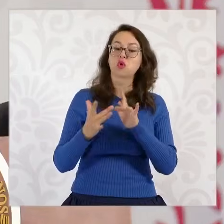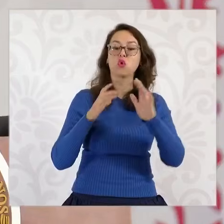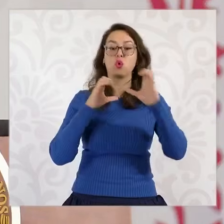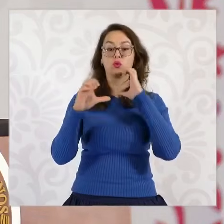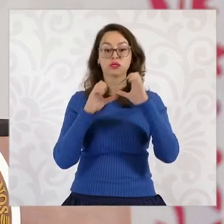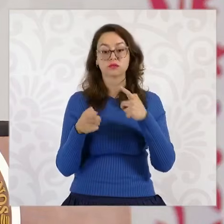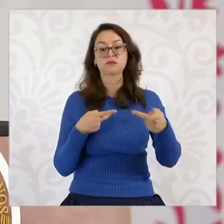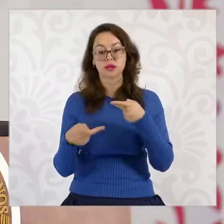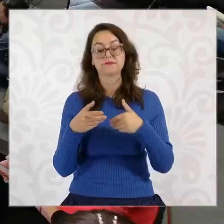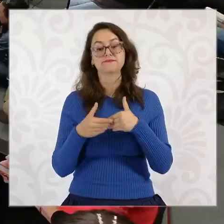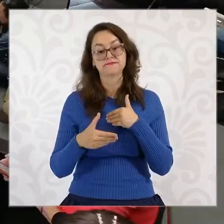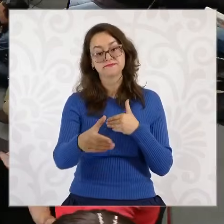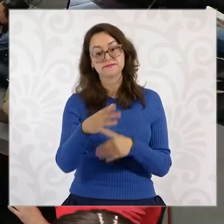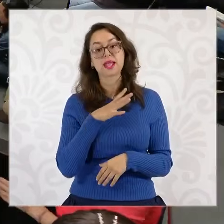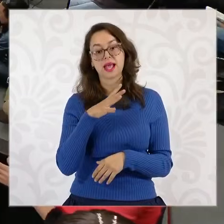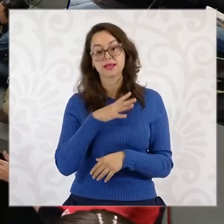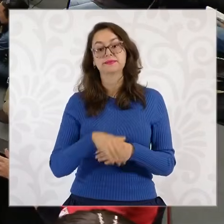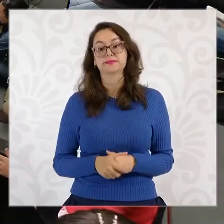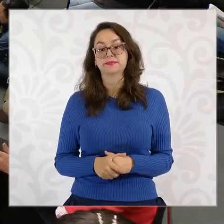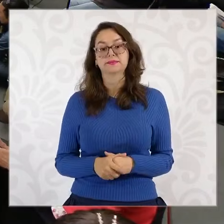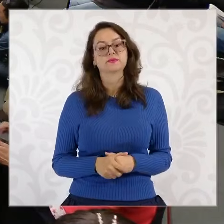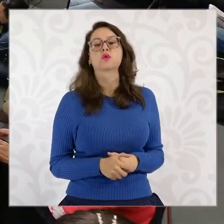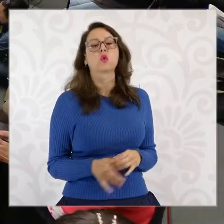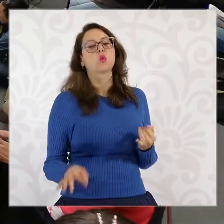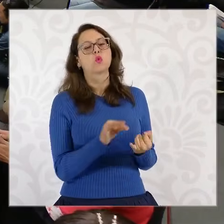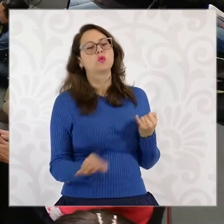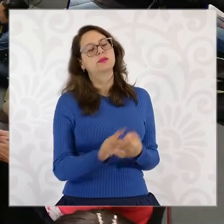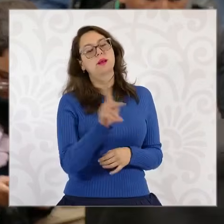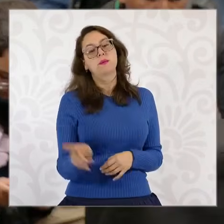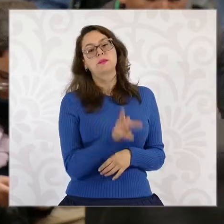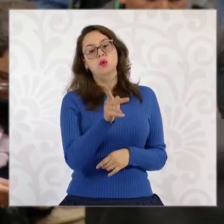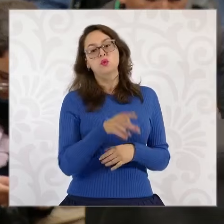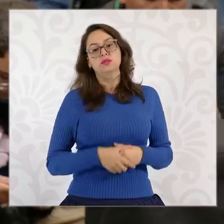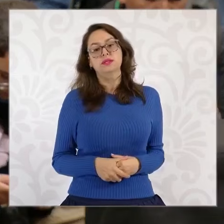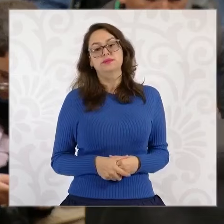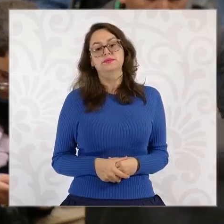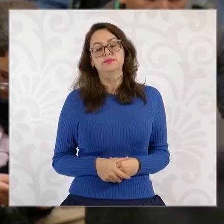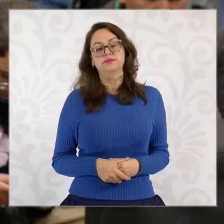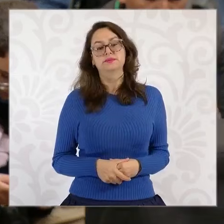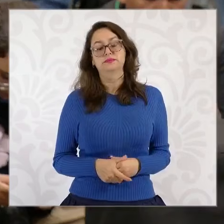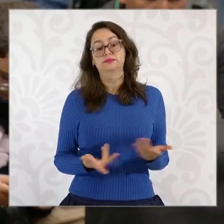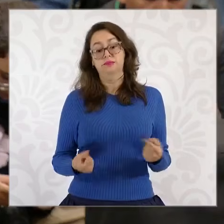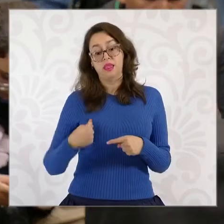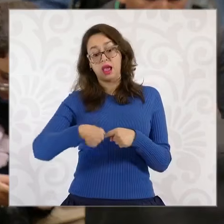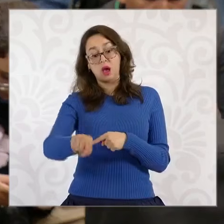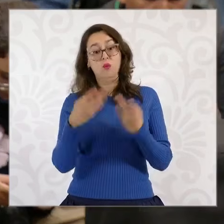plan de trabajo. Gracias. Y por último, de mi parte, estamos a 2 meses de la inauguración del